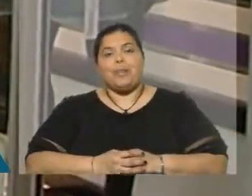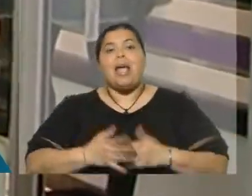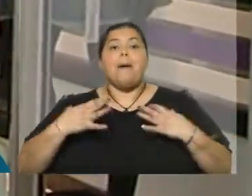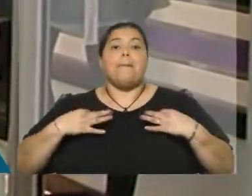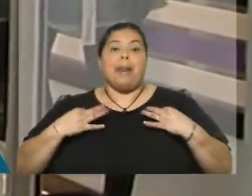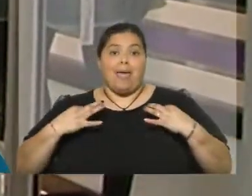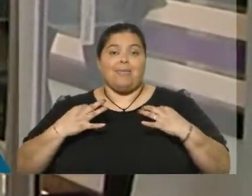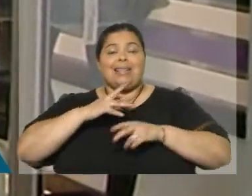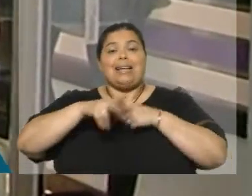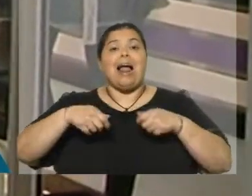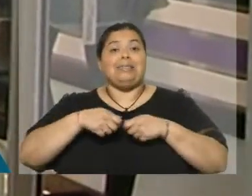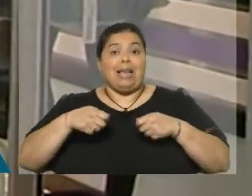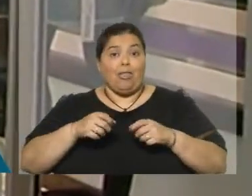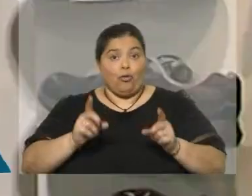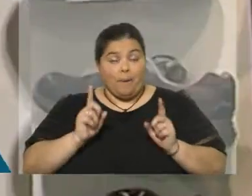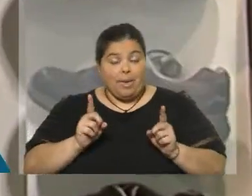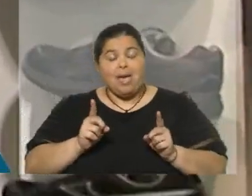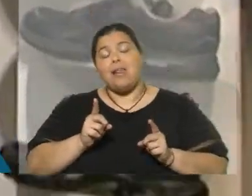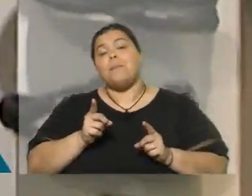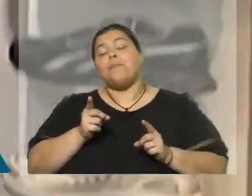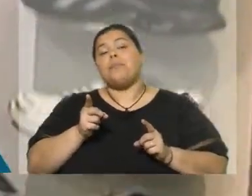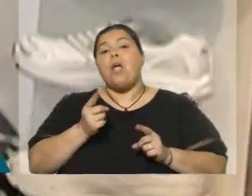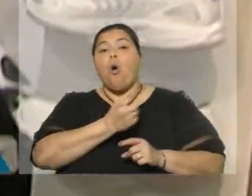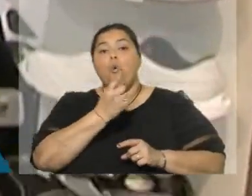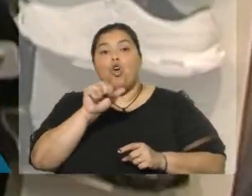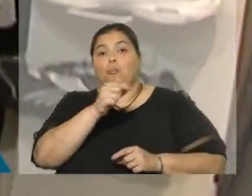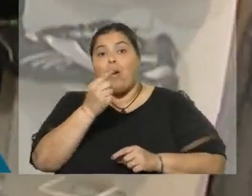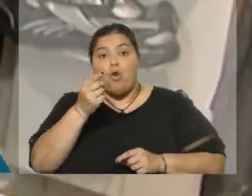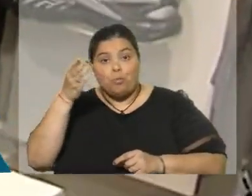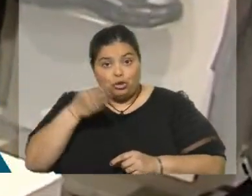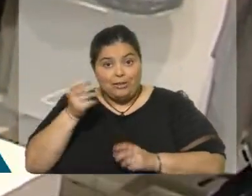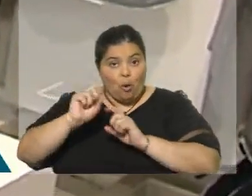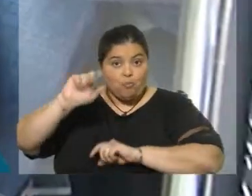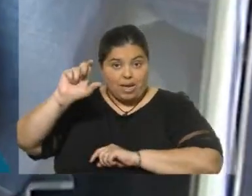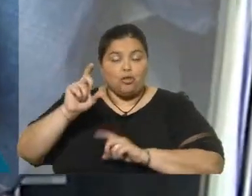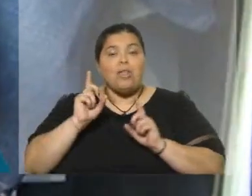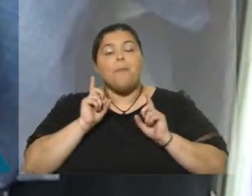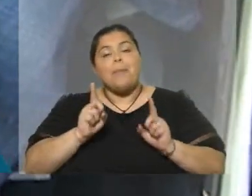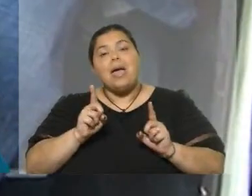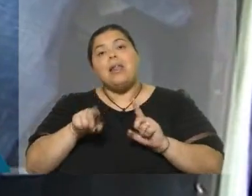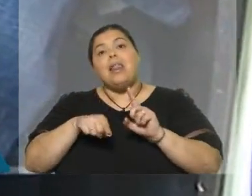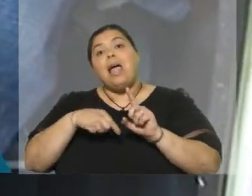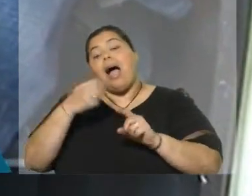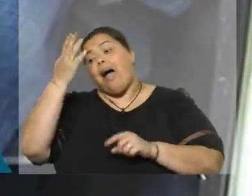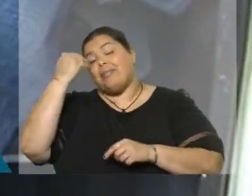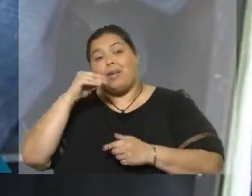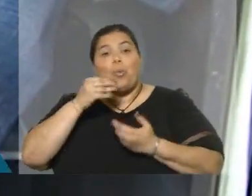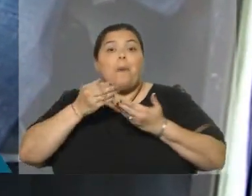de vestir y calzados tuvieron un incremento de uno con 1% pautados por el aumento en los precios de inicio de temporada de ropa de